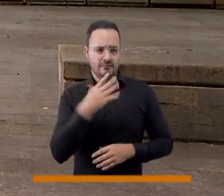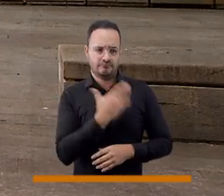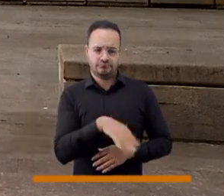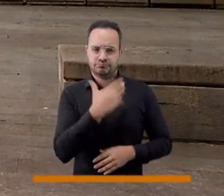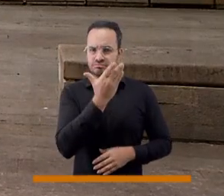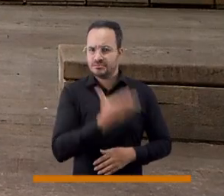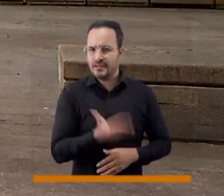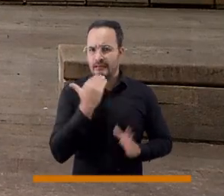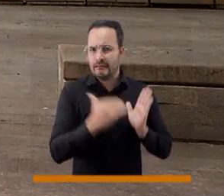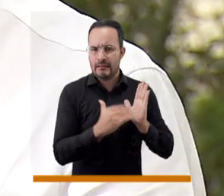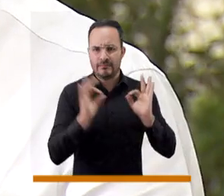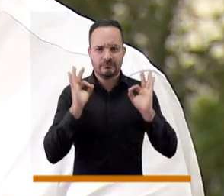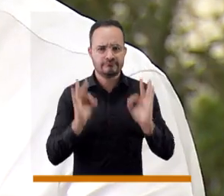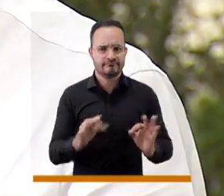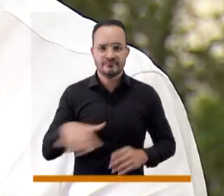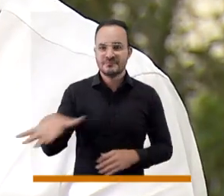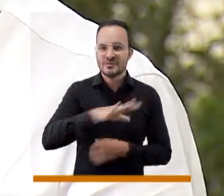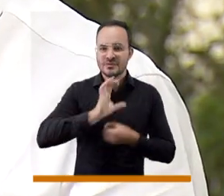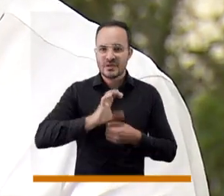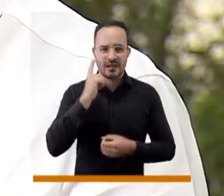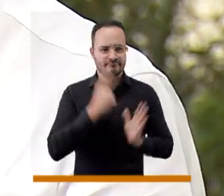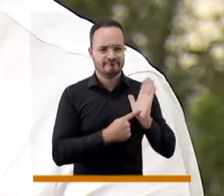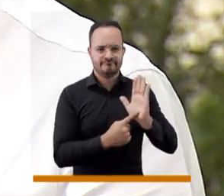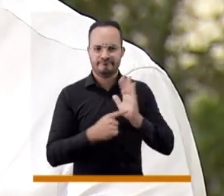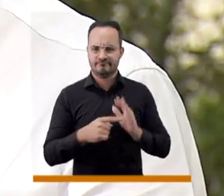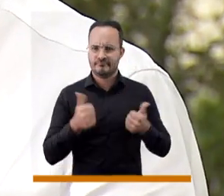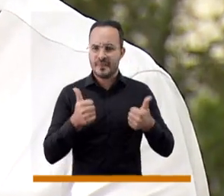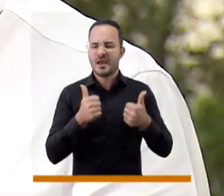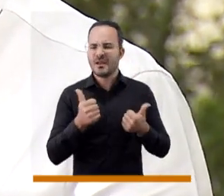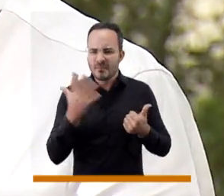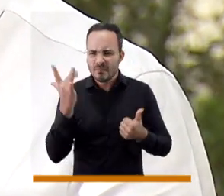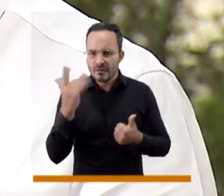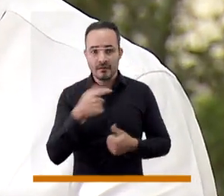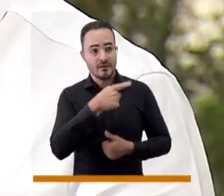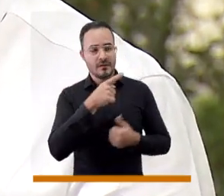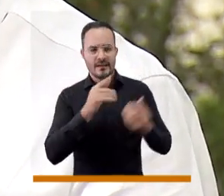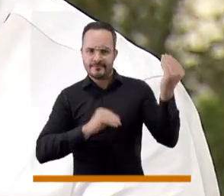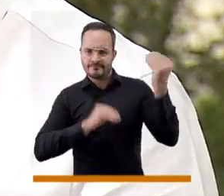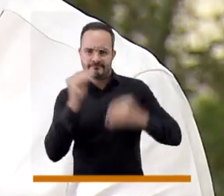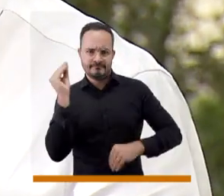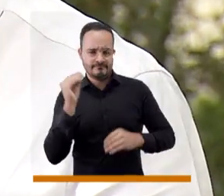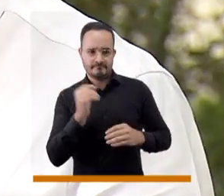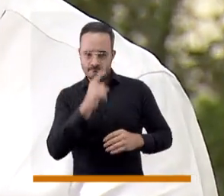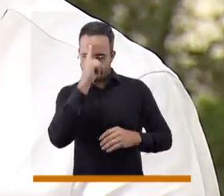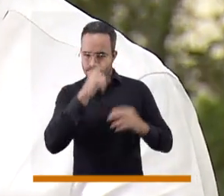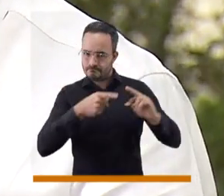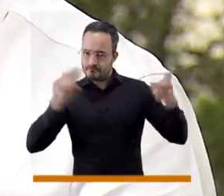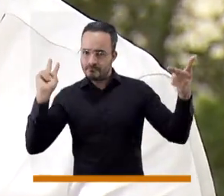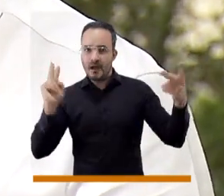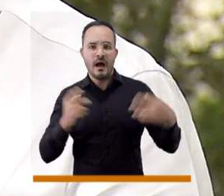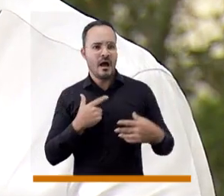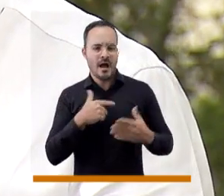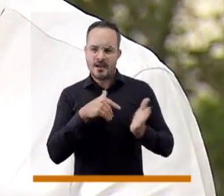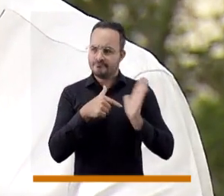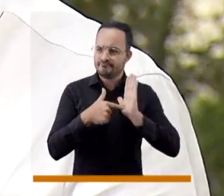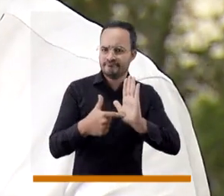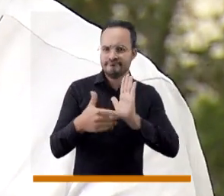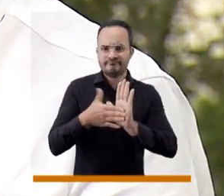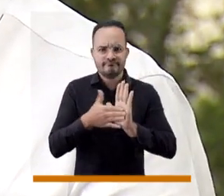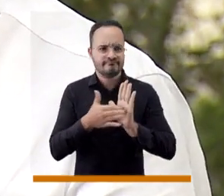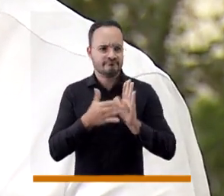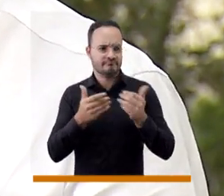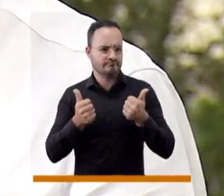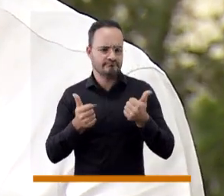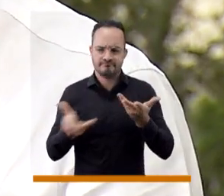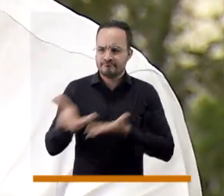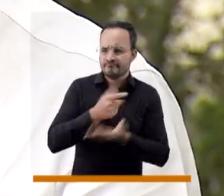concejal que ha sido ejemplo de liderazgo en la ciudad, enfrentando una oposición estructurada, argumentada, y